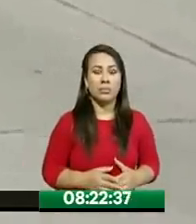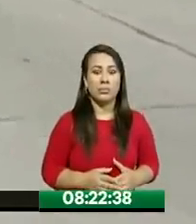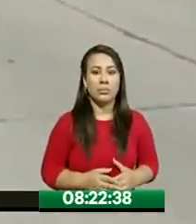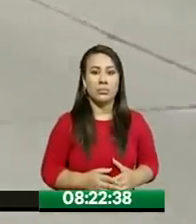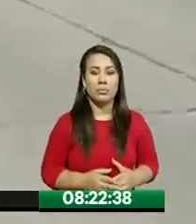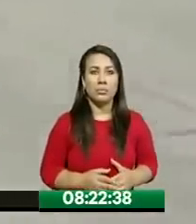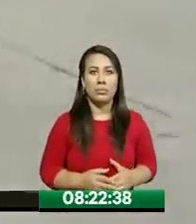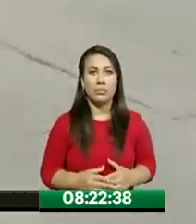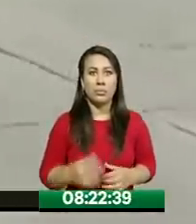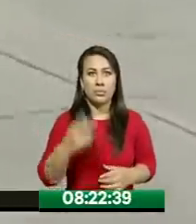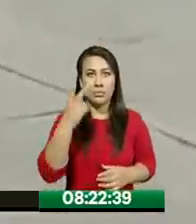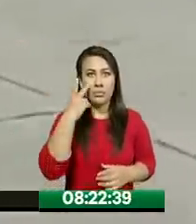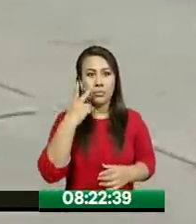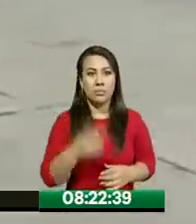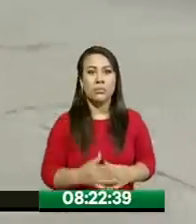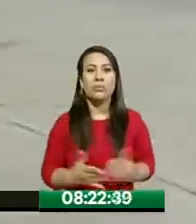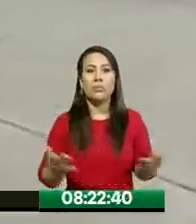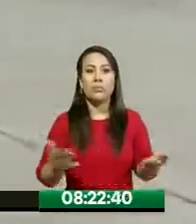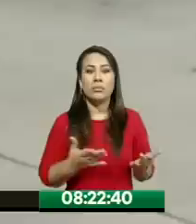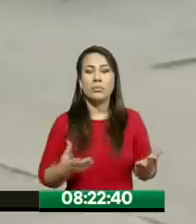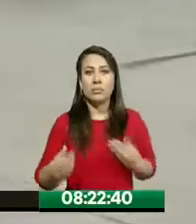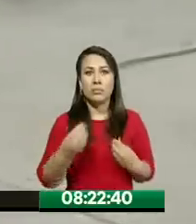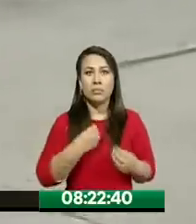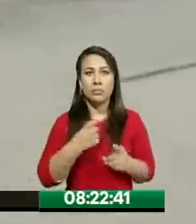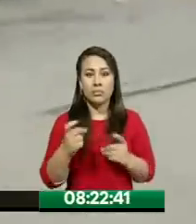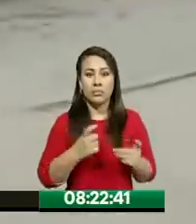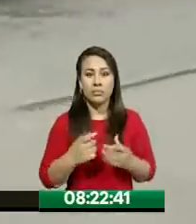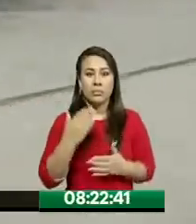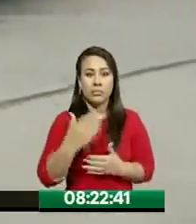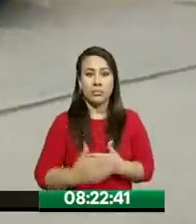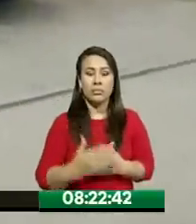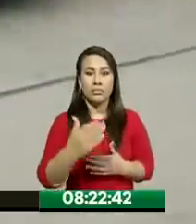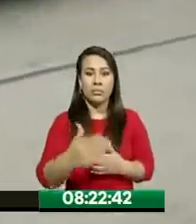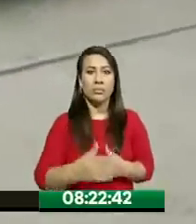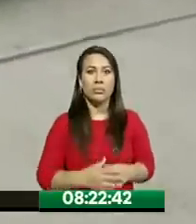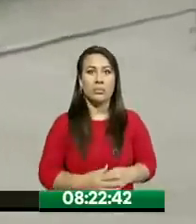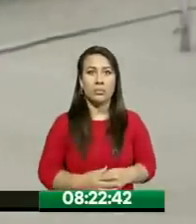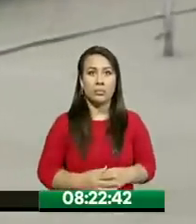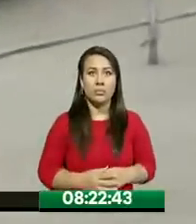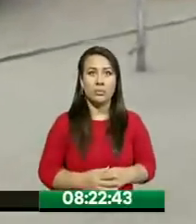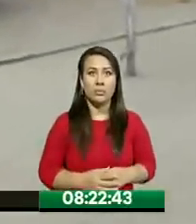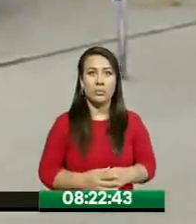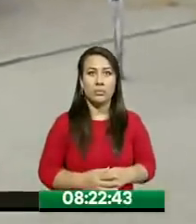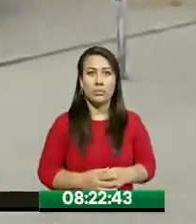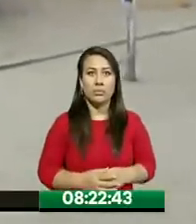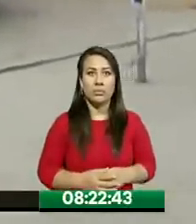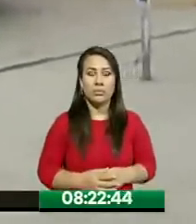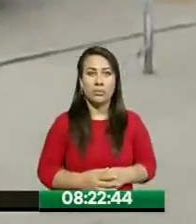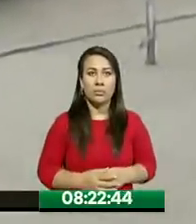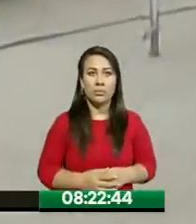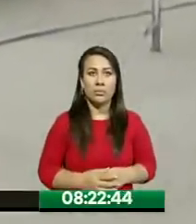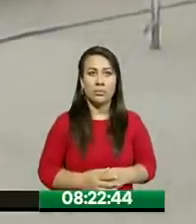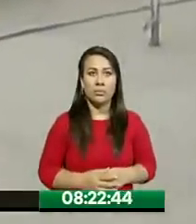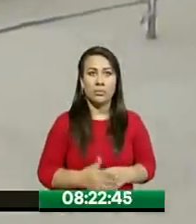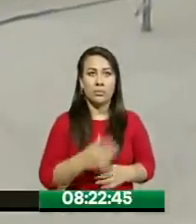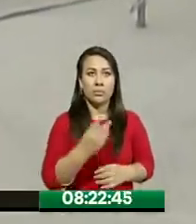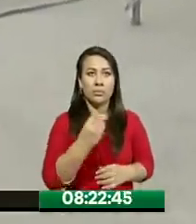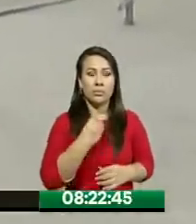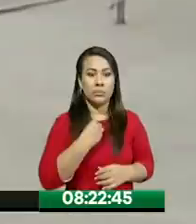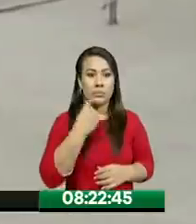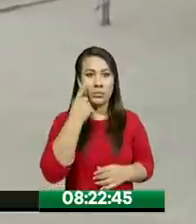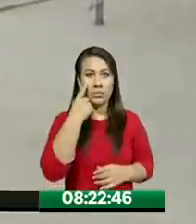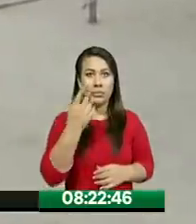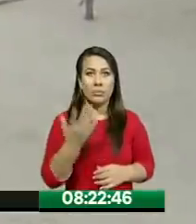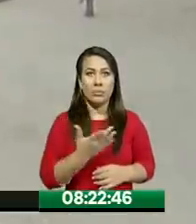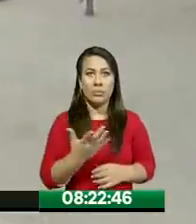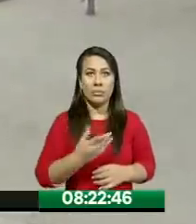obviamente de aquí va a tener que ser operada por recomendación o sugerencia del médico legista de turno, quien dijo que la señora